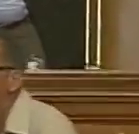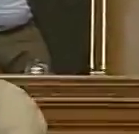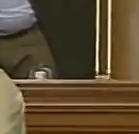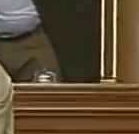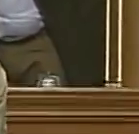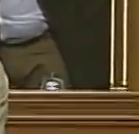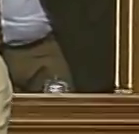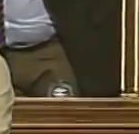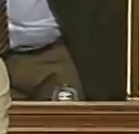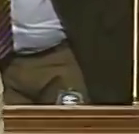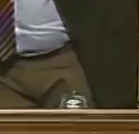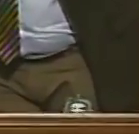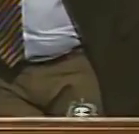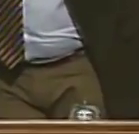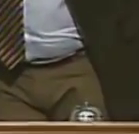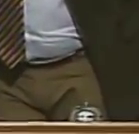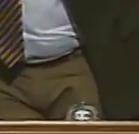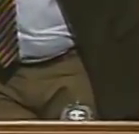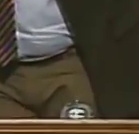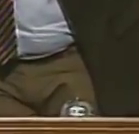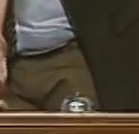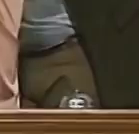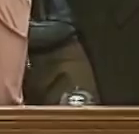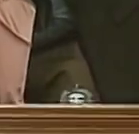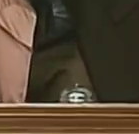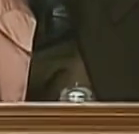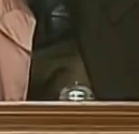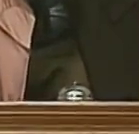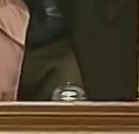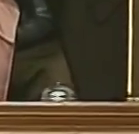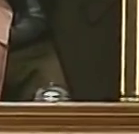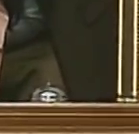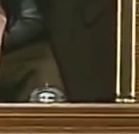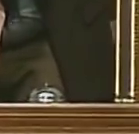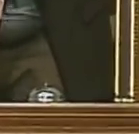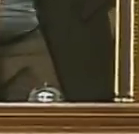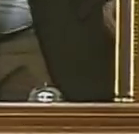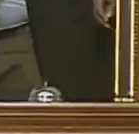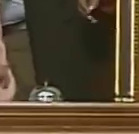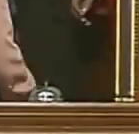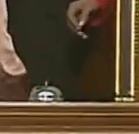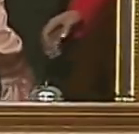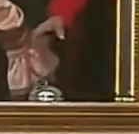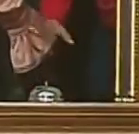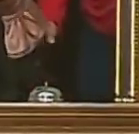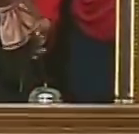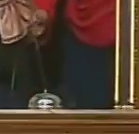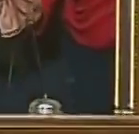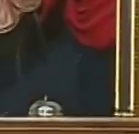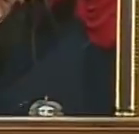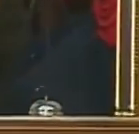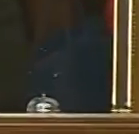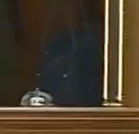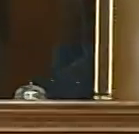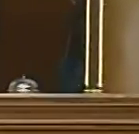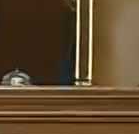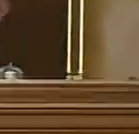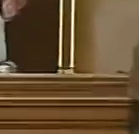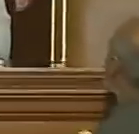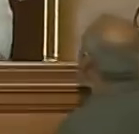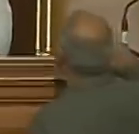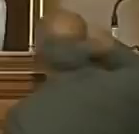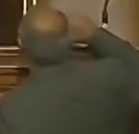Nacional Constituyente. Recordemos, diferentes puntos importantes, acuerdos y leyes constituyentes han sido aprobadas desde hoy desde el seno de la